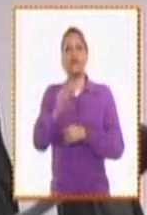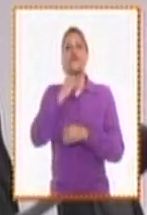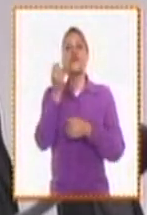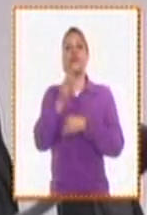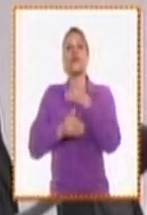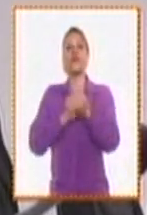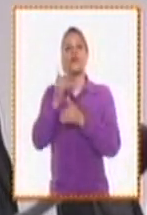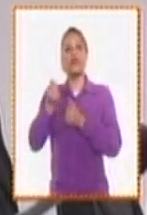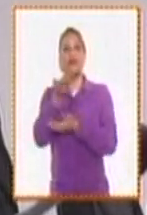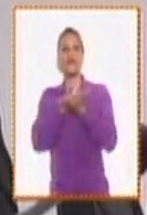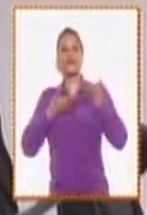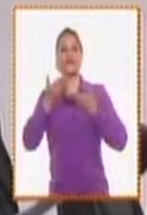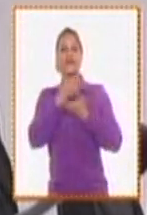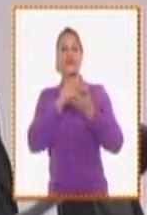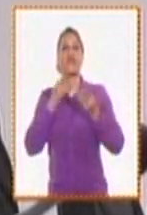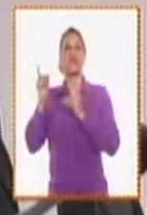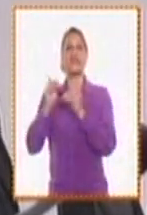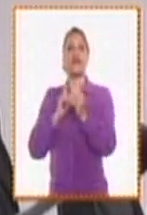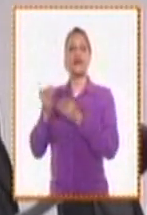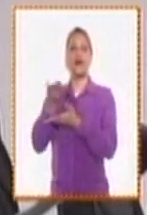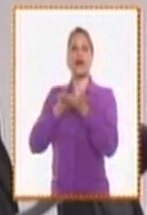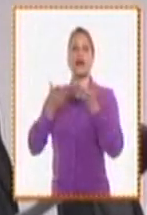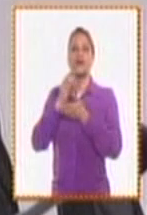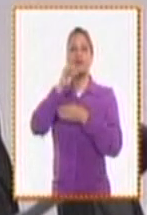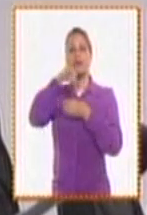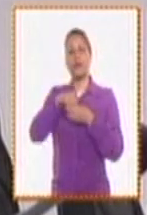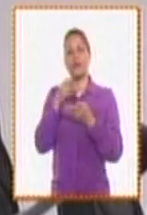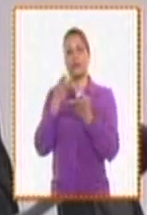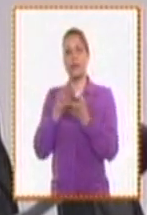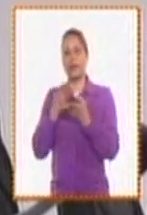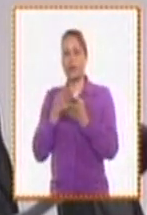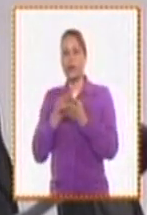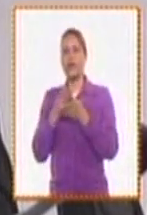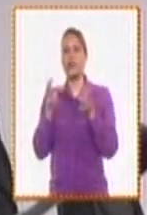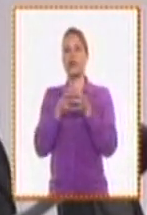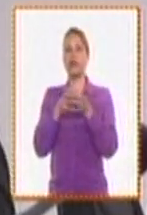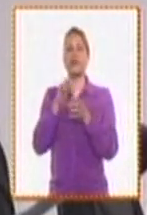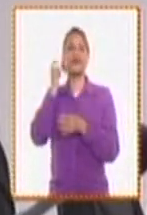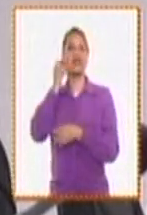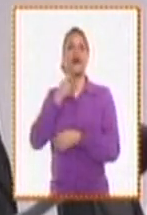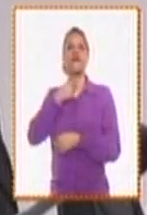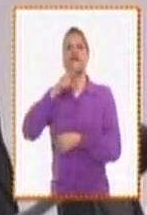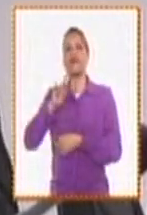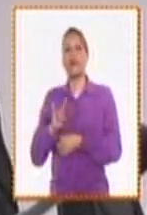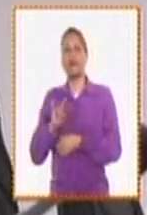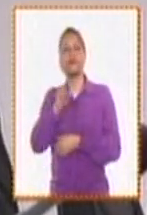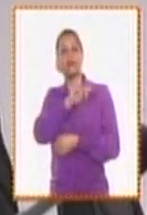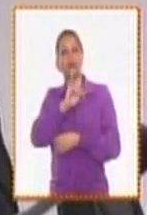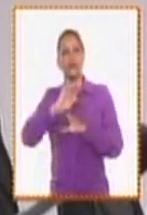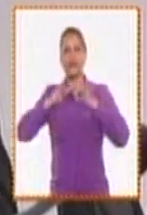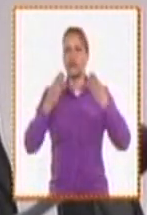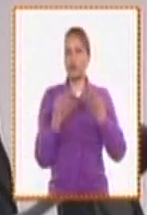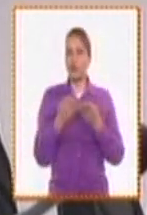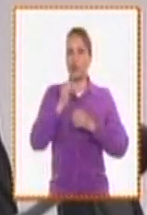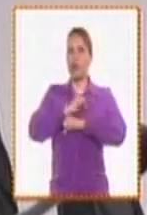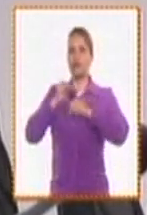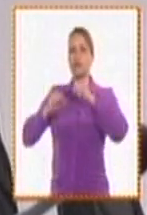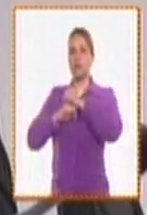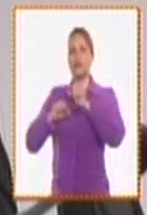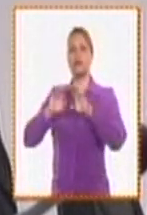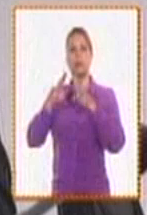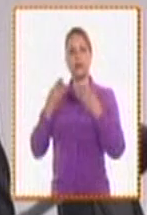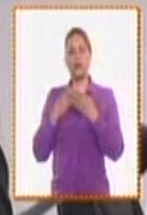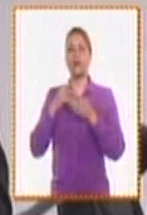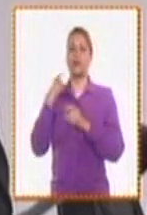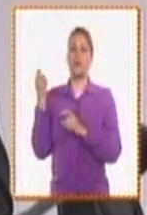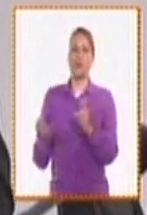y diálogo en los colectivos pioneriles, los grupos de la FEN, las brigadas de la FEU y toda nuestra estructura, al que llamamos Feliz sin Droga. En